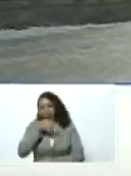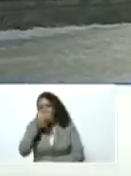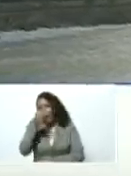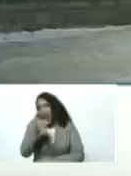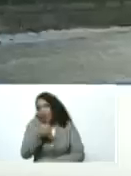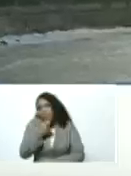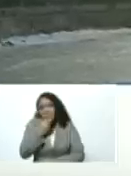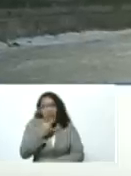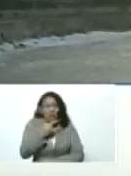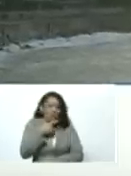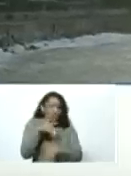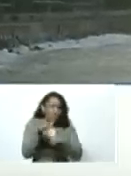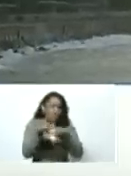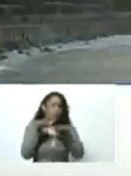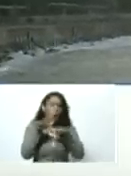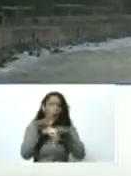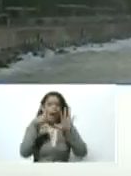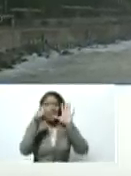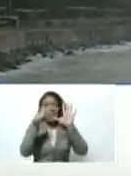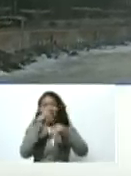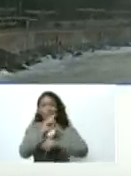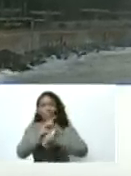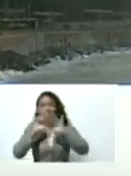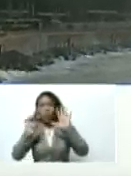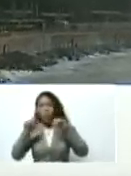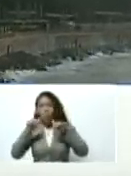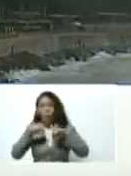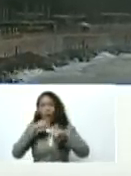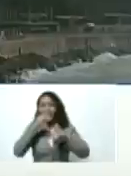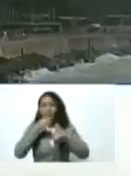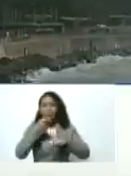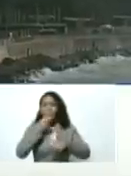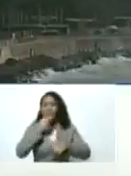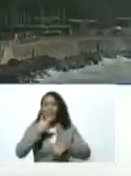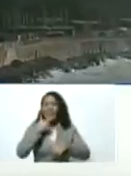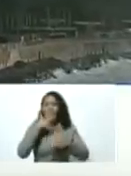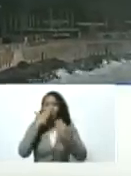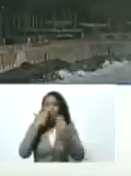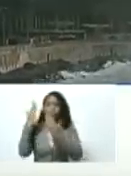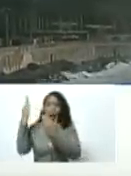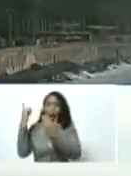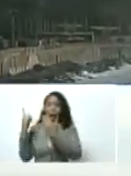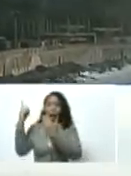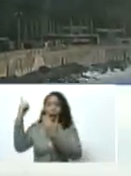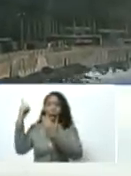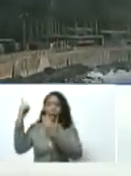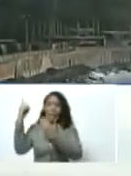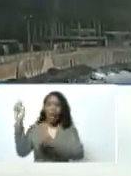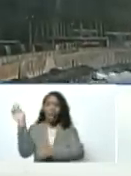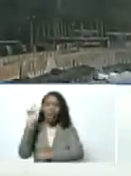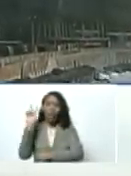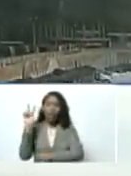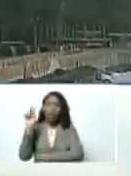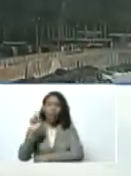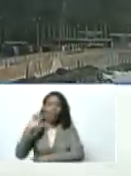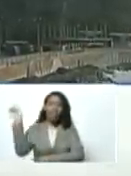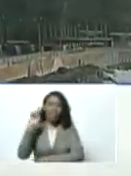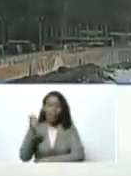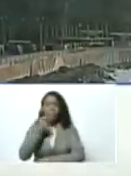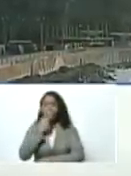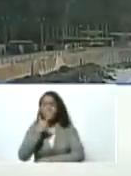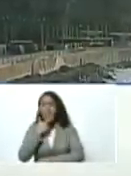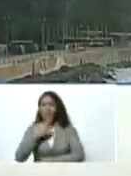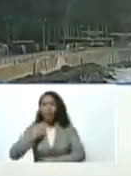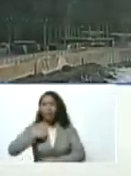¿Ah? A las 6:19 de esta tarde, ¡qué belleza! Esa es Venezuela. Venezuela la bella, Venezuela